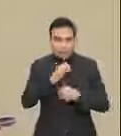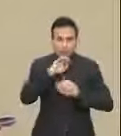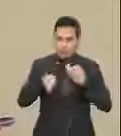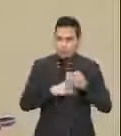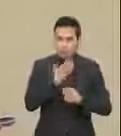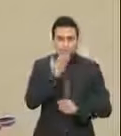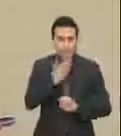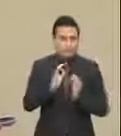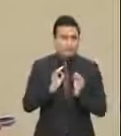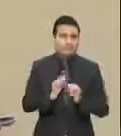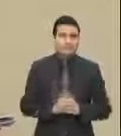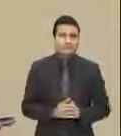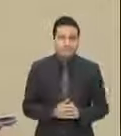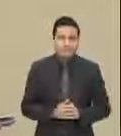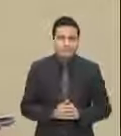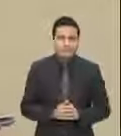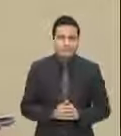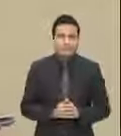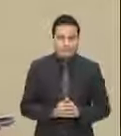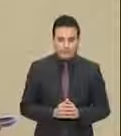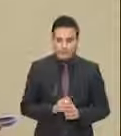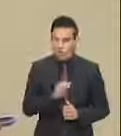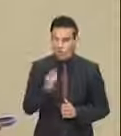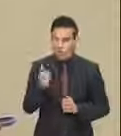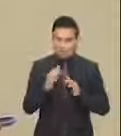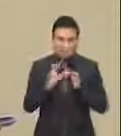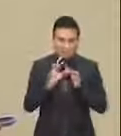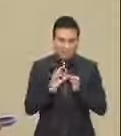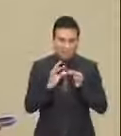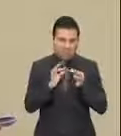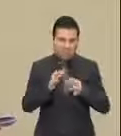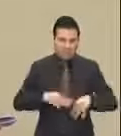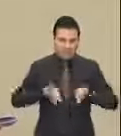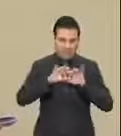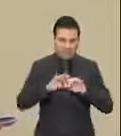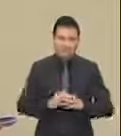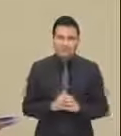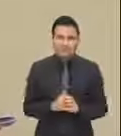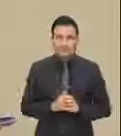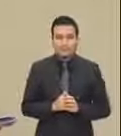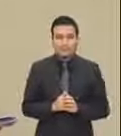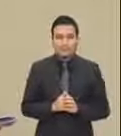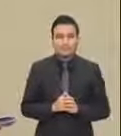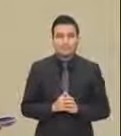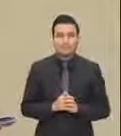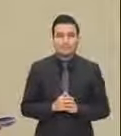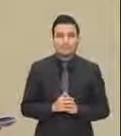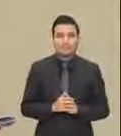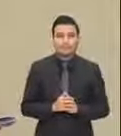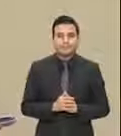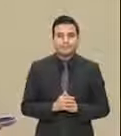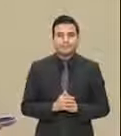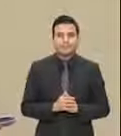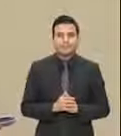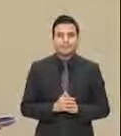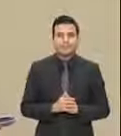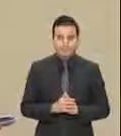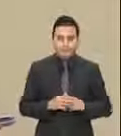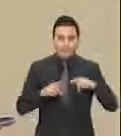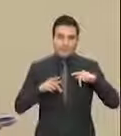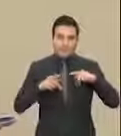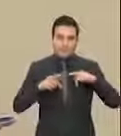registral por otro otro dato que es oportuno mencionar es que el análisis efectuado a los cambios de domicilio